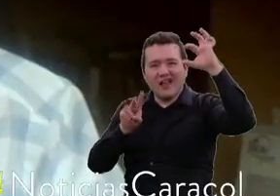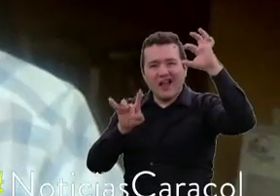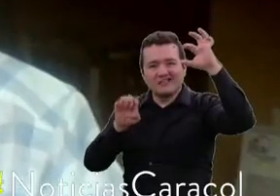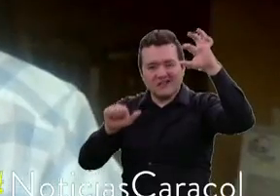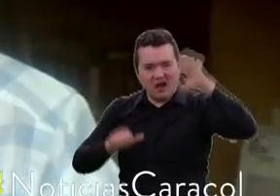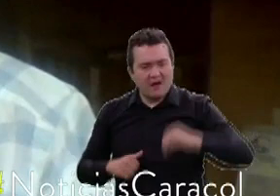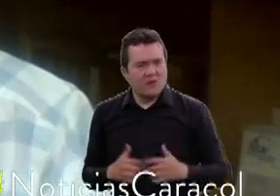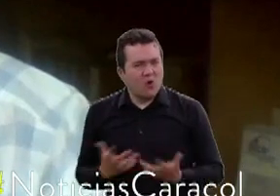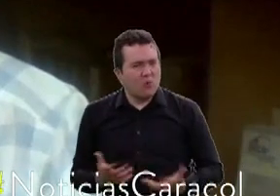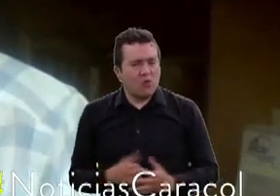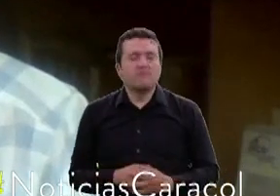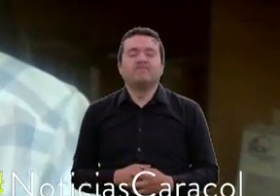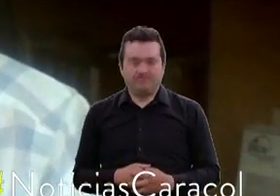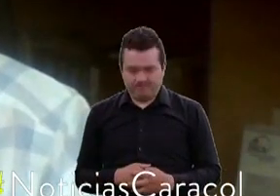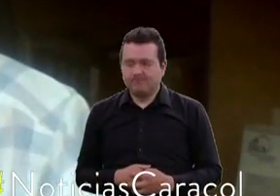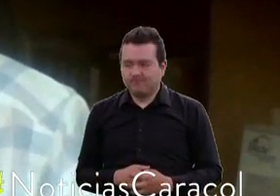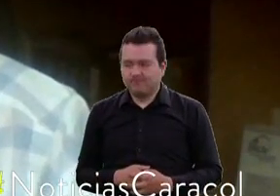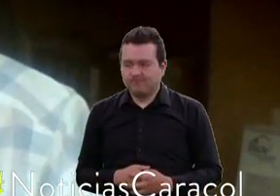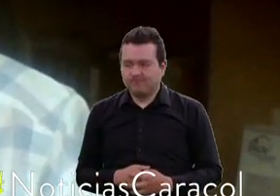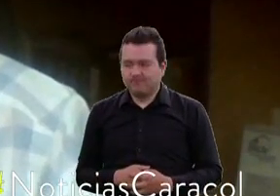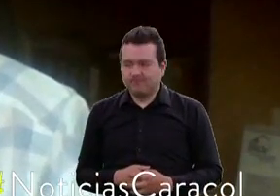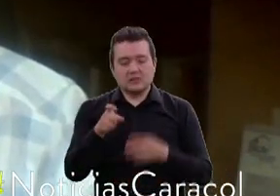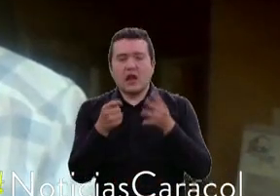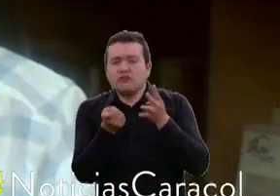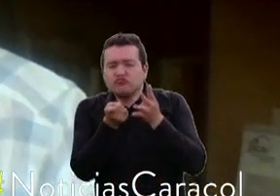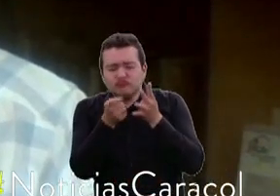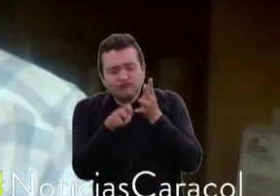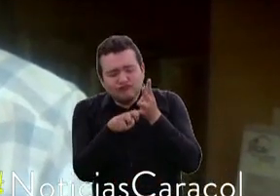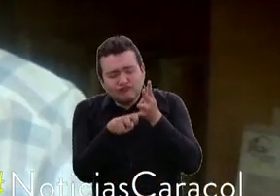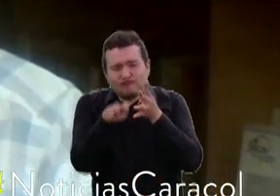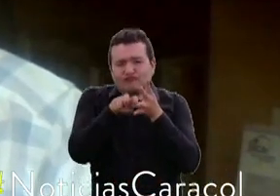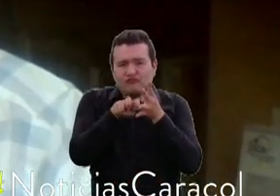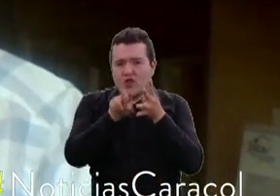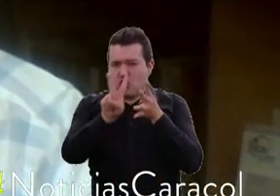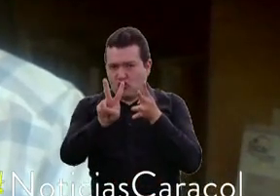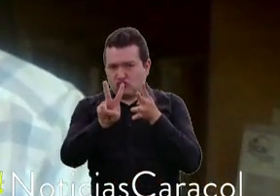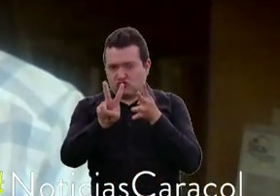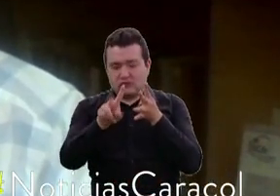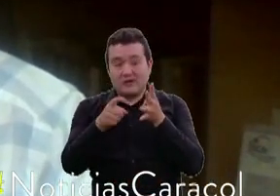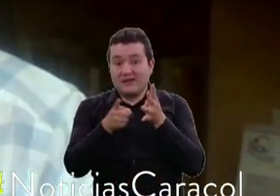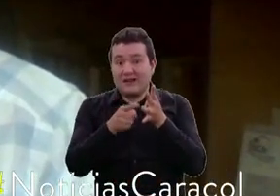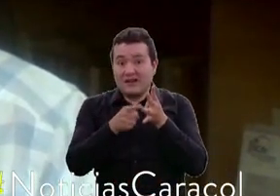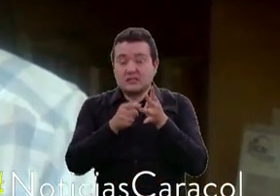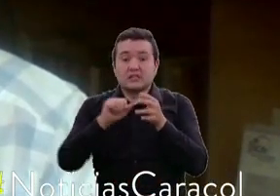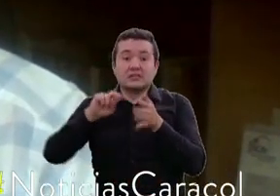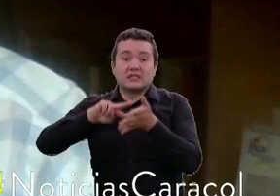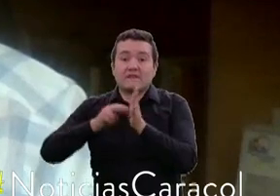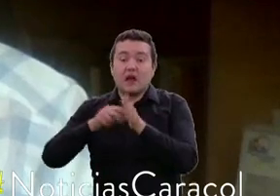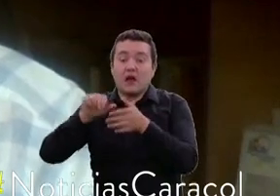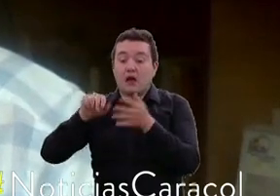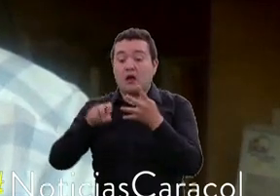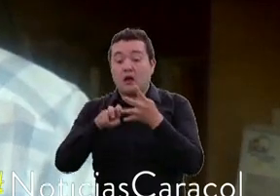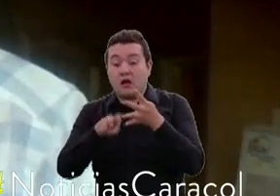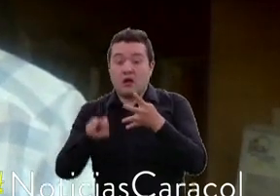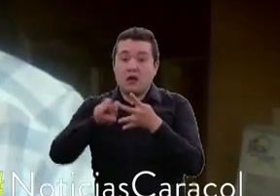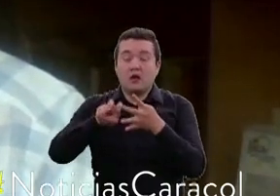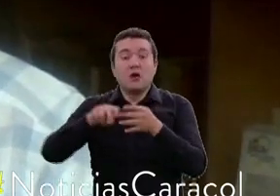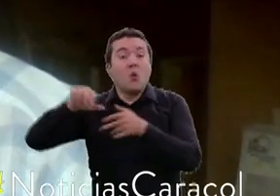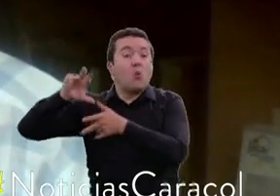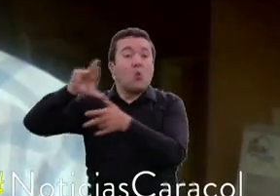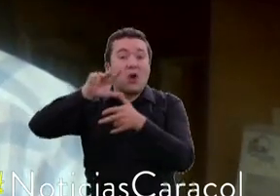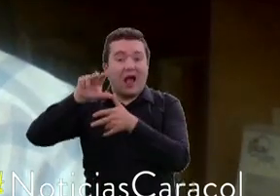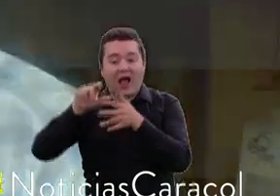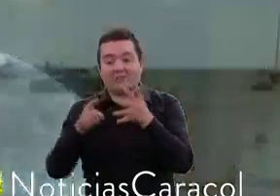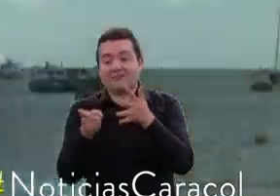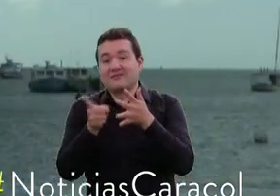digamos que se encuentra muy cerca de la categoría 2, que puede llegar a ser un huracán de categoría 3 o 4, estando